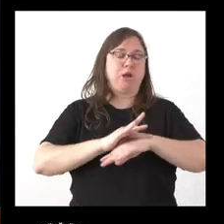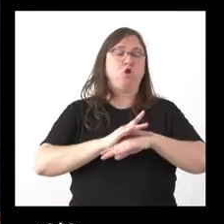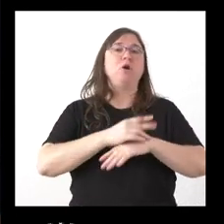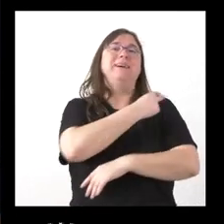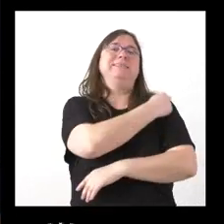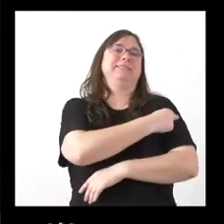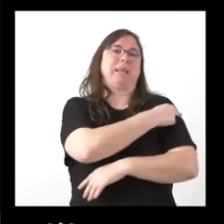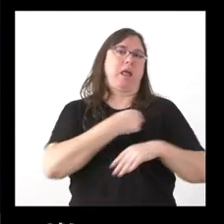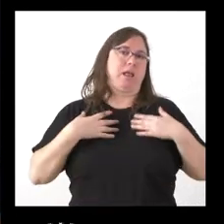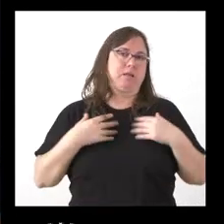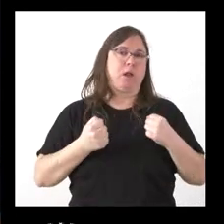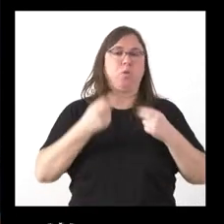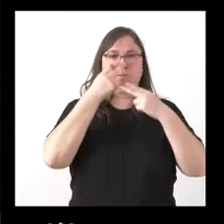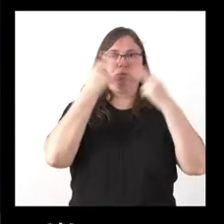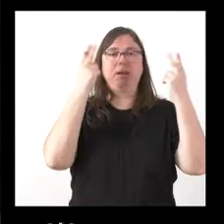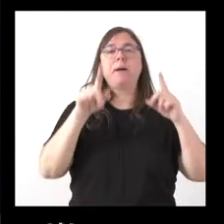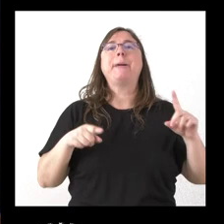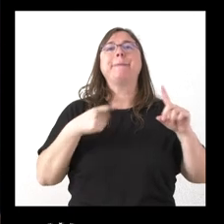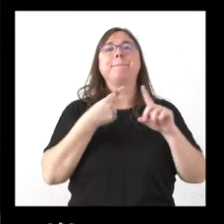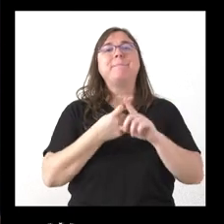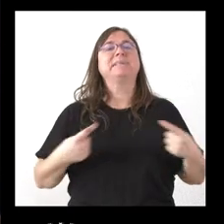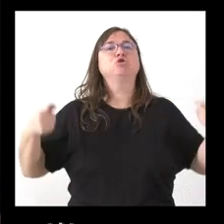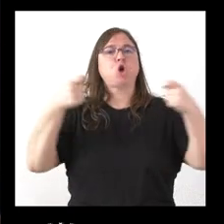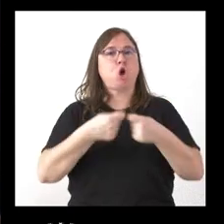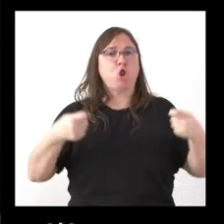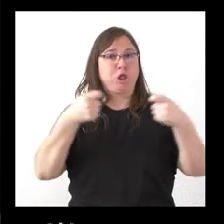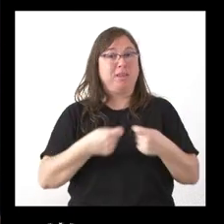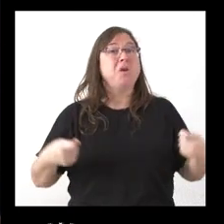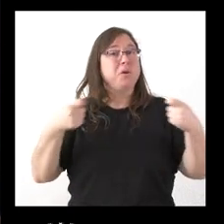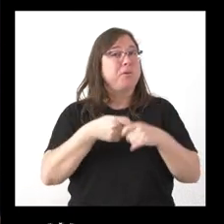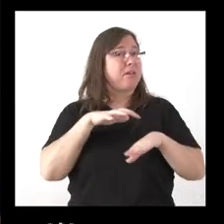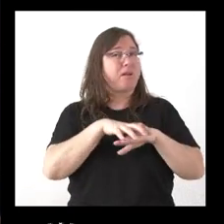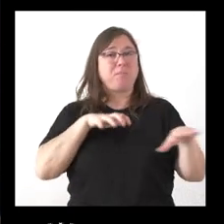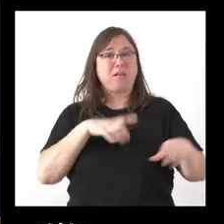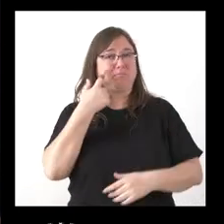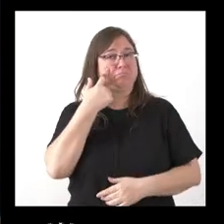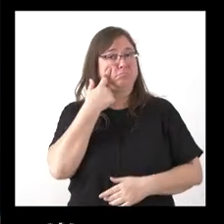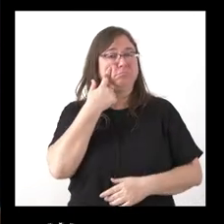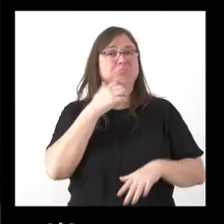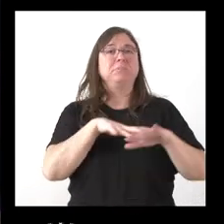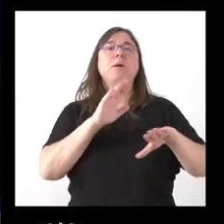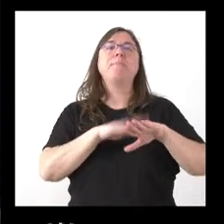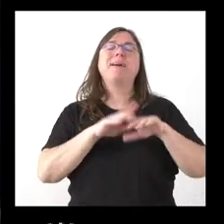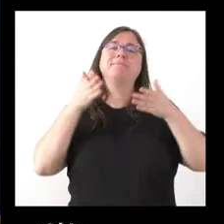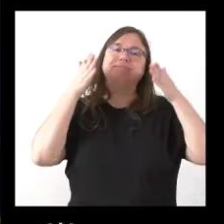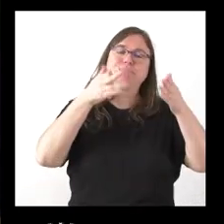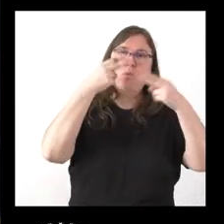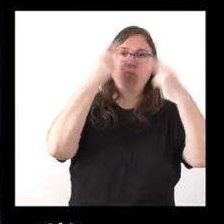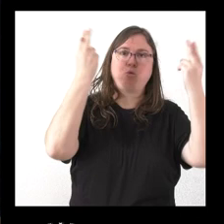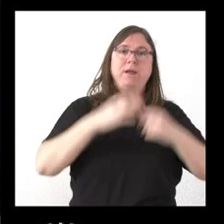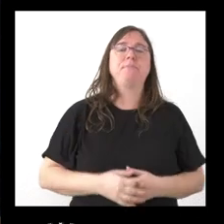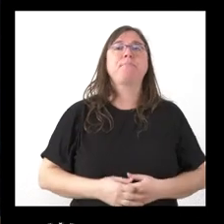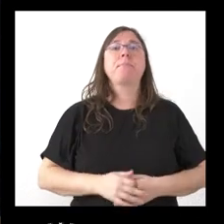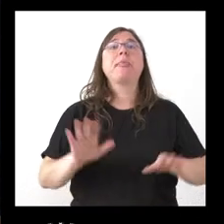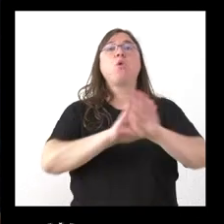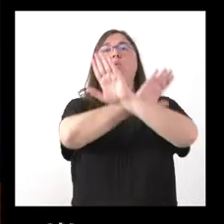o al ámbito también de los conciertos donde la mayor parte como ven ustedes se destina a lo que es la sanidad pública y una